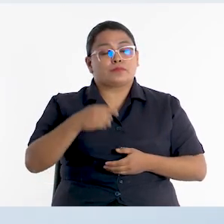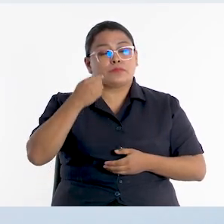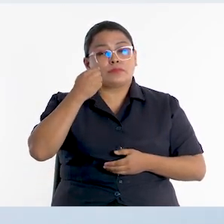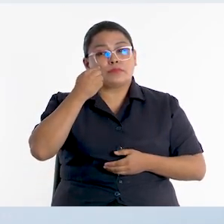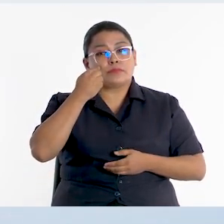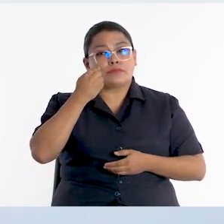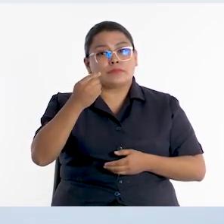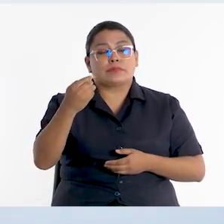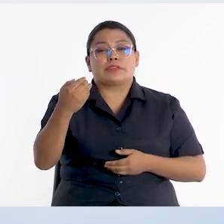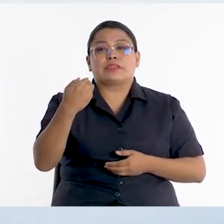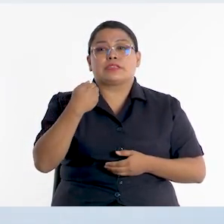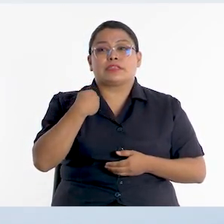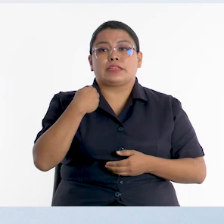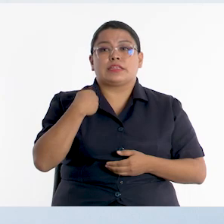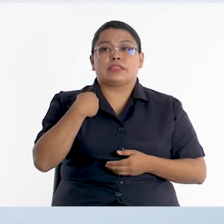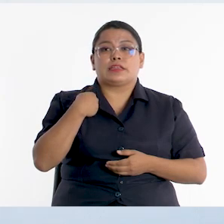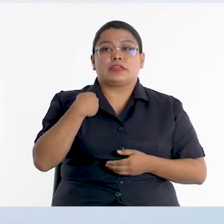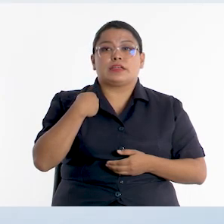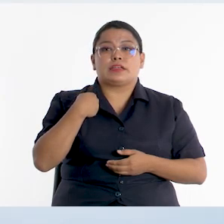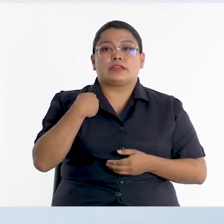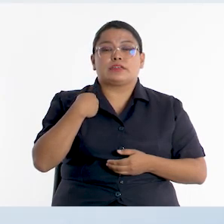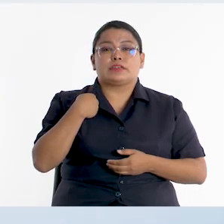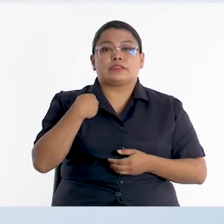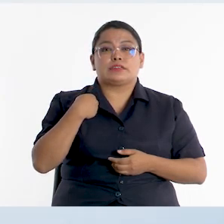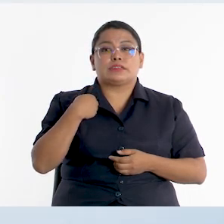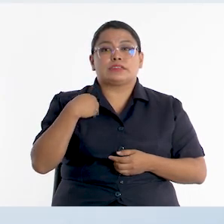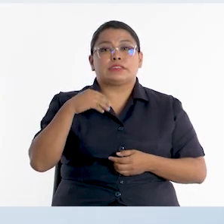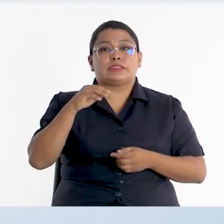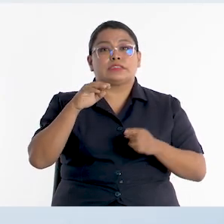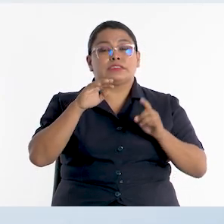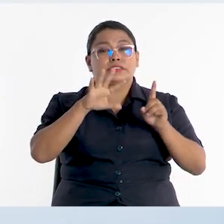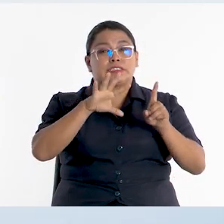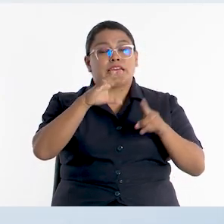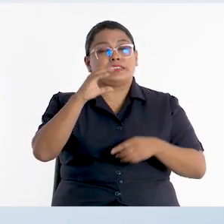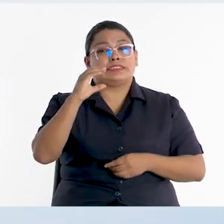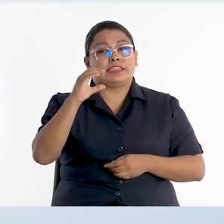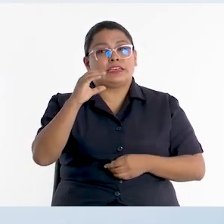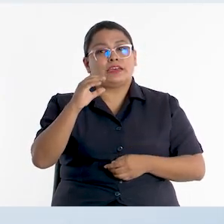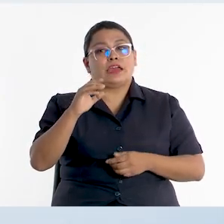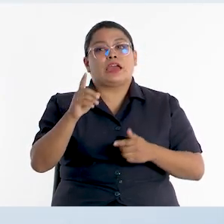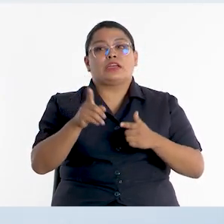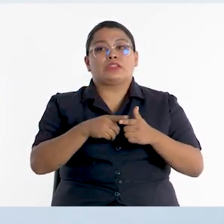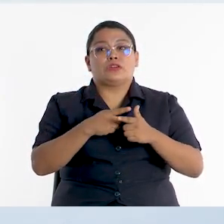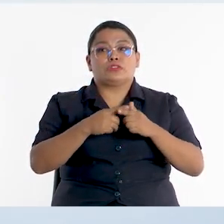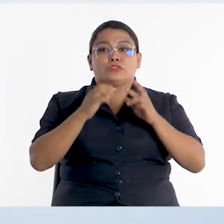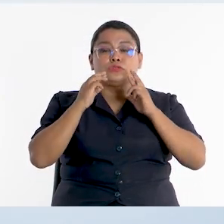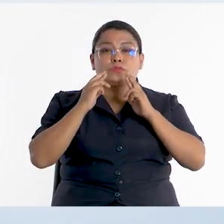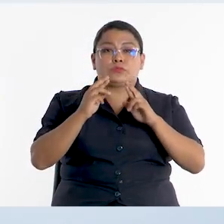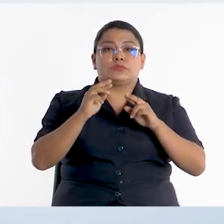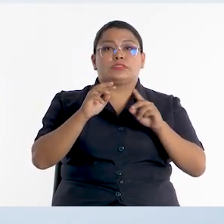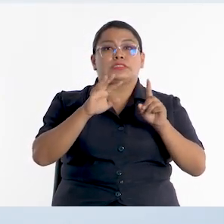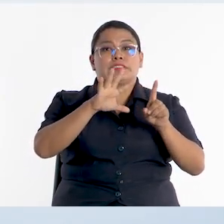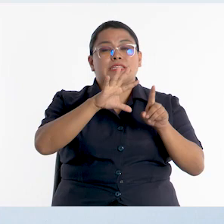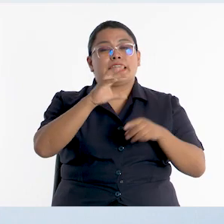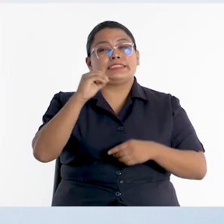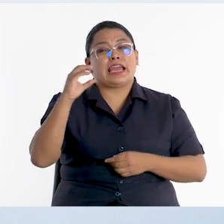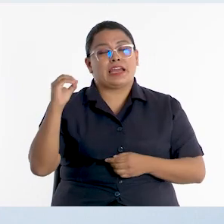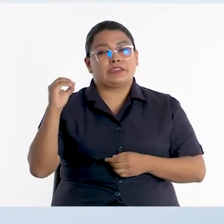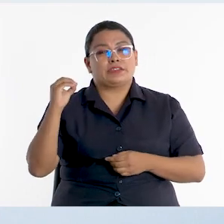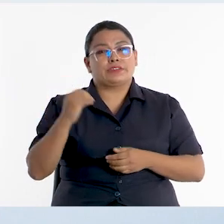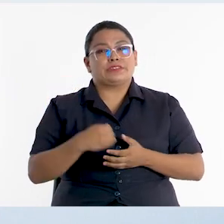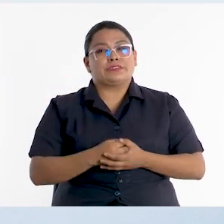Si identificamos, tenemos 6 centenas. Entonces el resultado